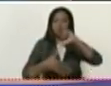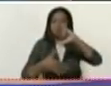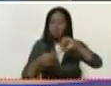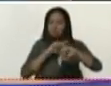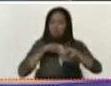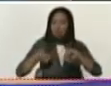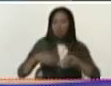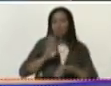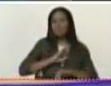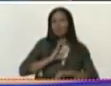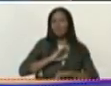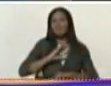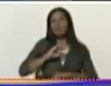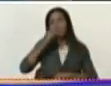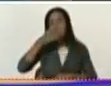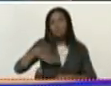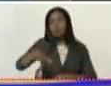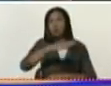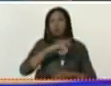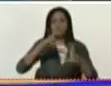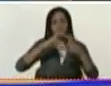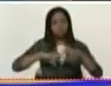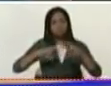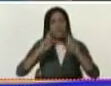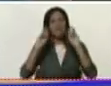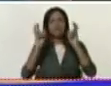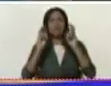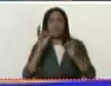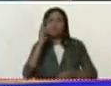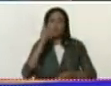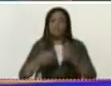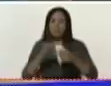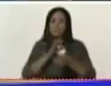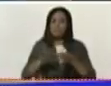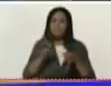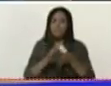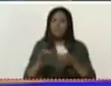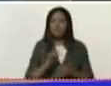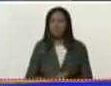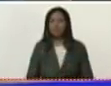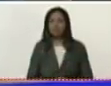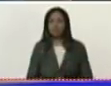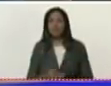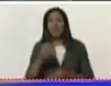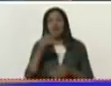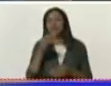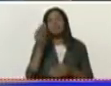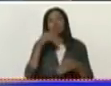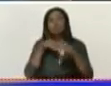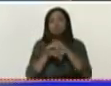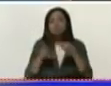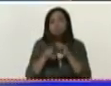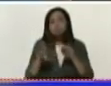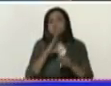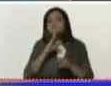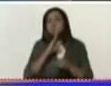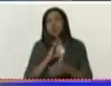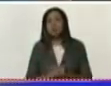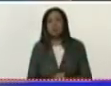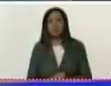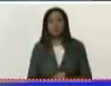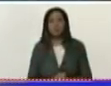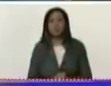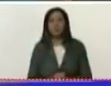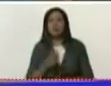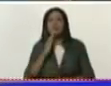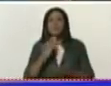pueblos. Bueno, hemos estado revisando el tema del medio Petro. Ya se han depositado en el Petro Aguinaldo,